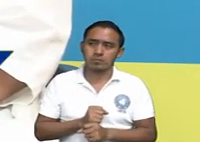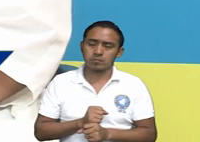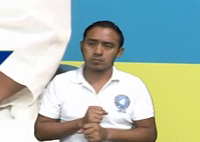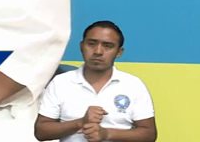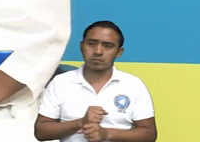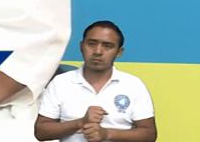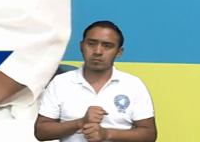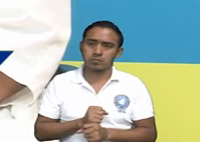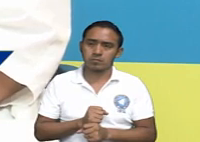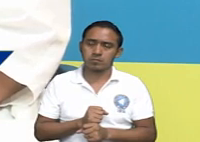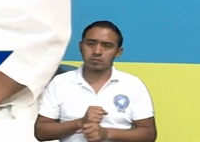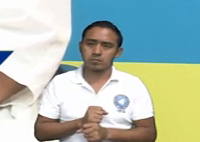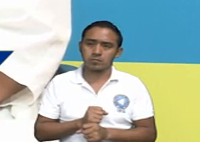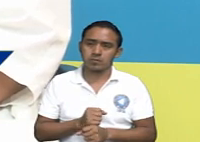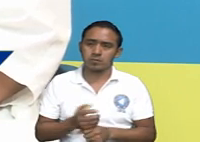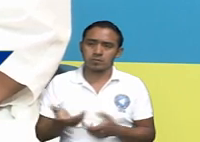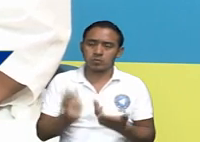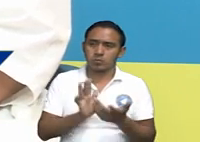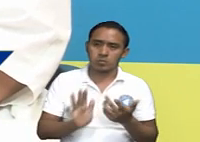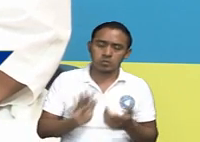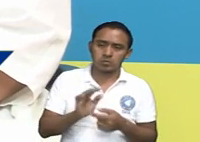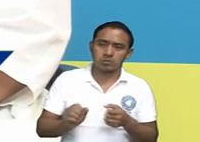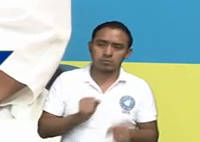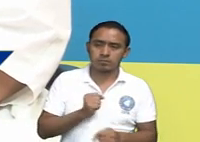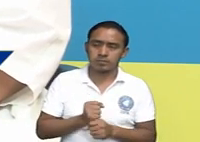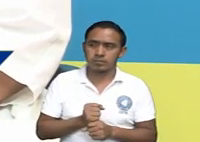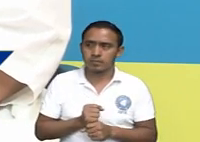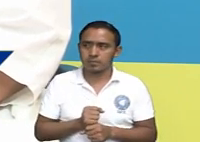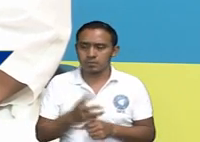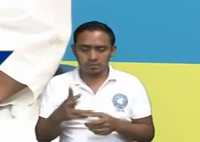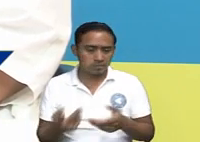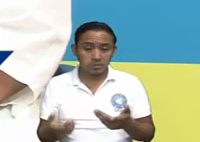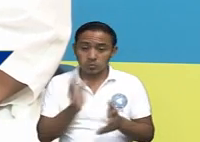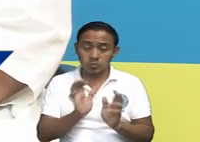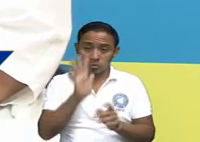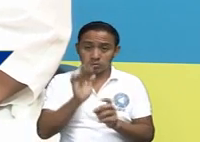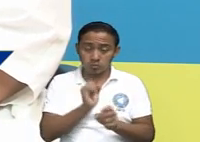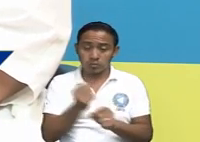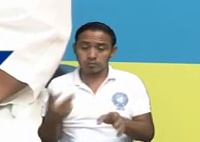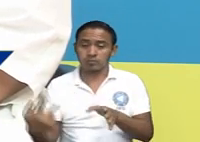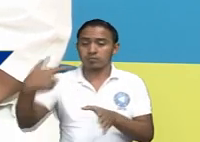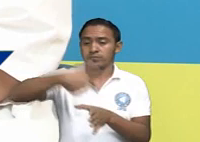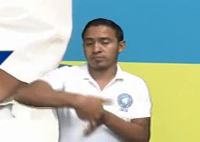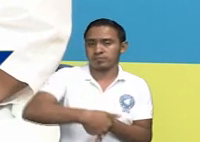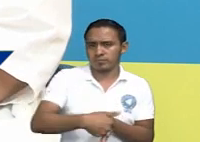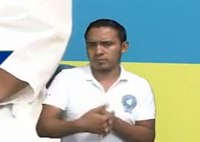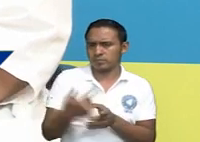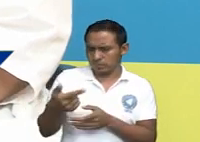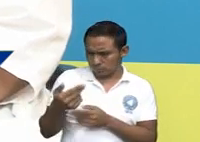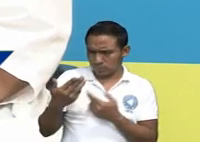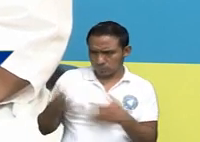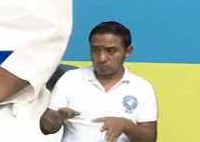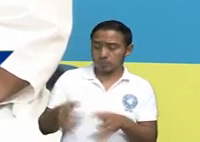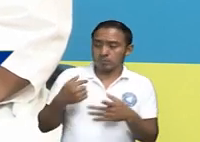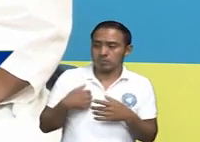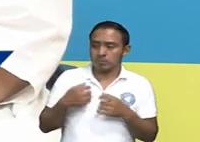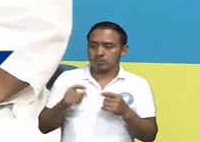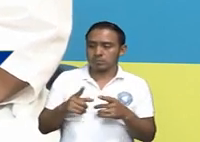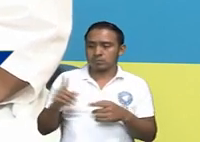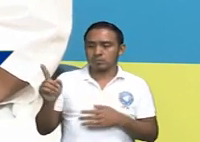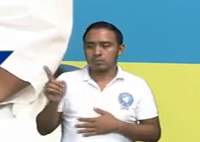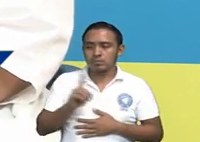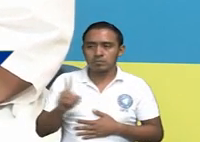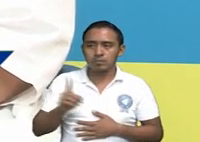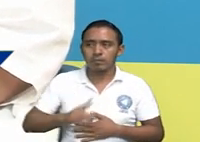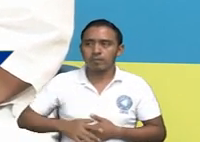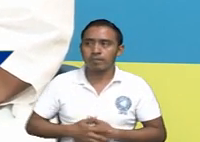suba encima una muñeca. No es parte de su comportamiento normal y esperado para esa edad,